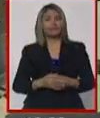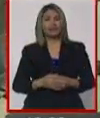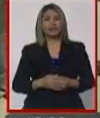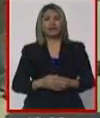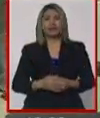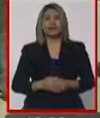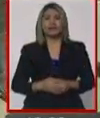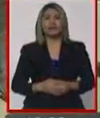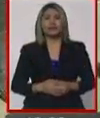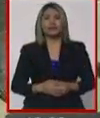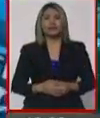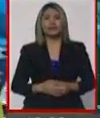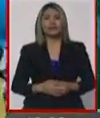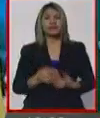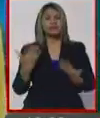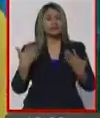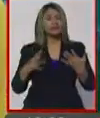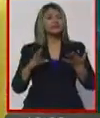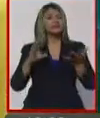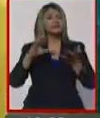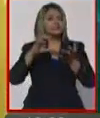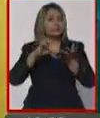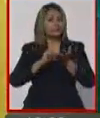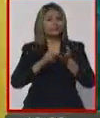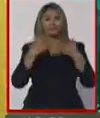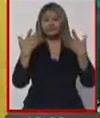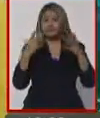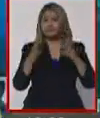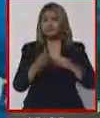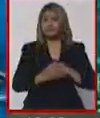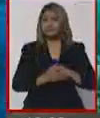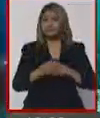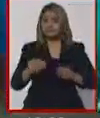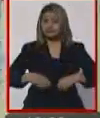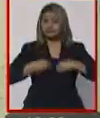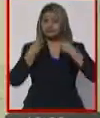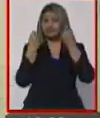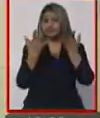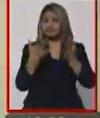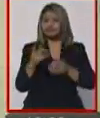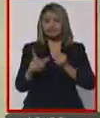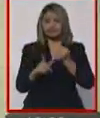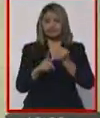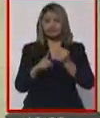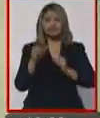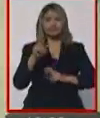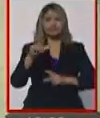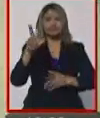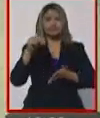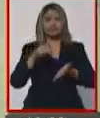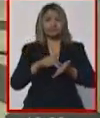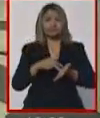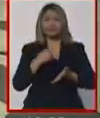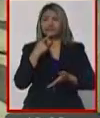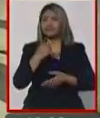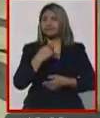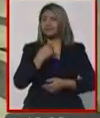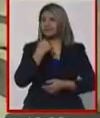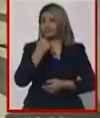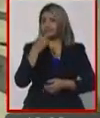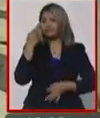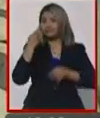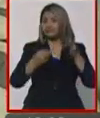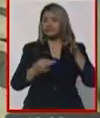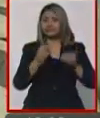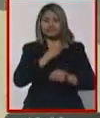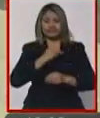No tienen. ¿Sí? ¿Ahora se ha procedido a engrampar? Sí, ya lo hemos engrampado, lo estamos entregando. Nada. Dirigentes vecinales del Plan 3000 anunciaron movilizaciones en